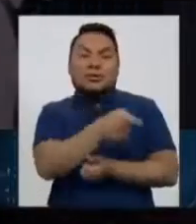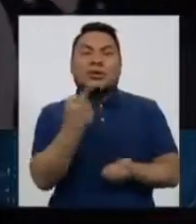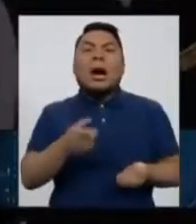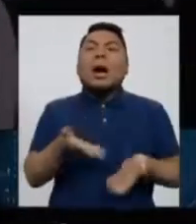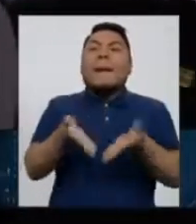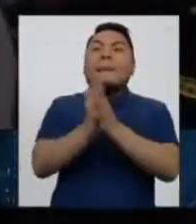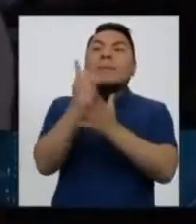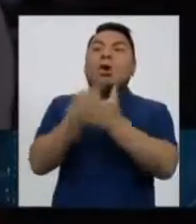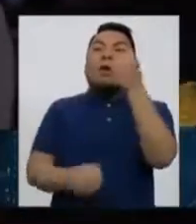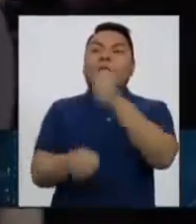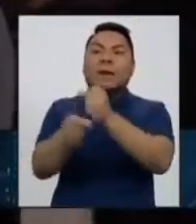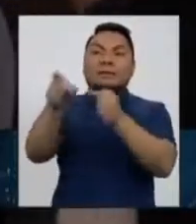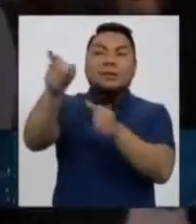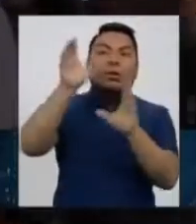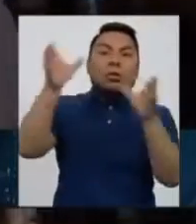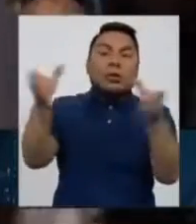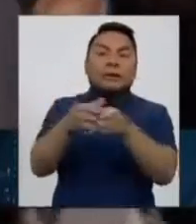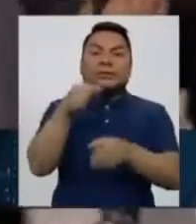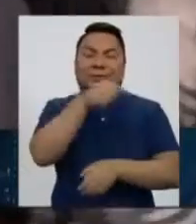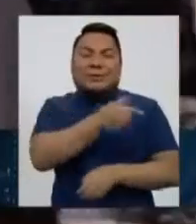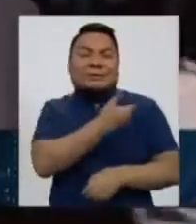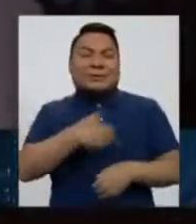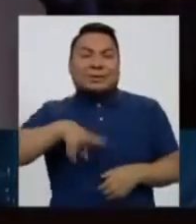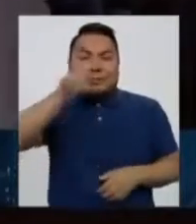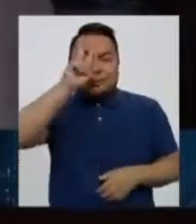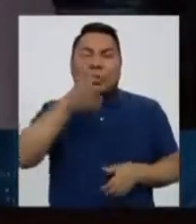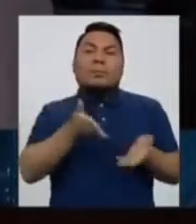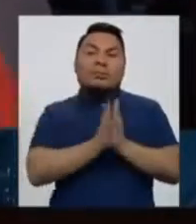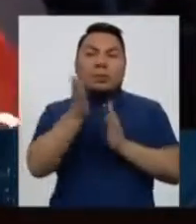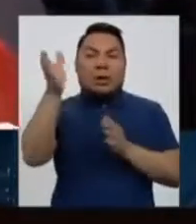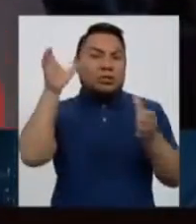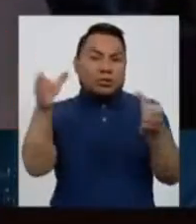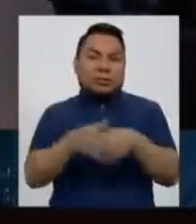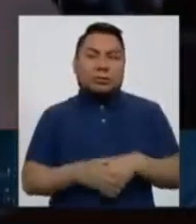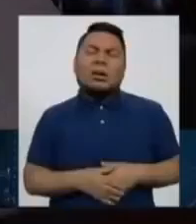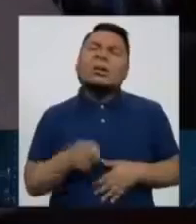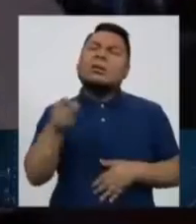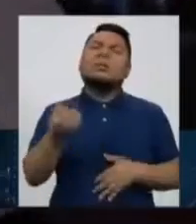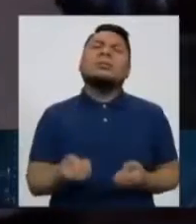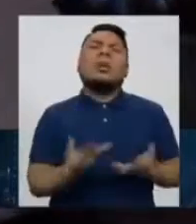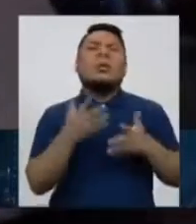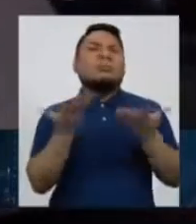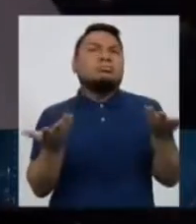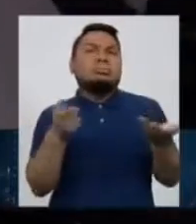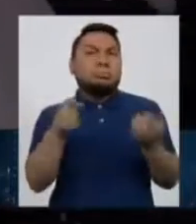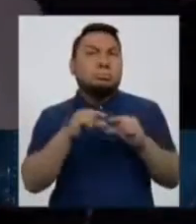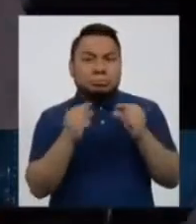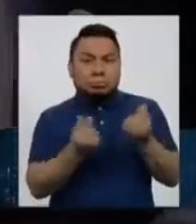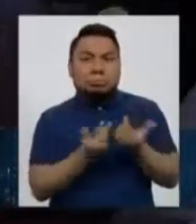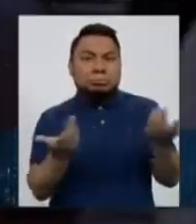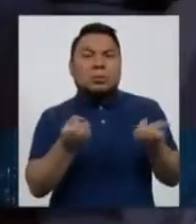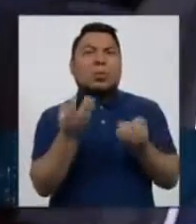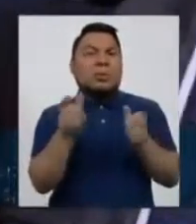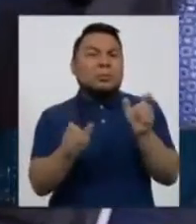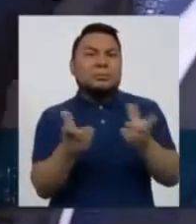de confianza que el presidente ha presentado ante el Congreso de la República. ¿Cuántos son los que han venido de tu